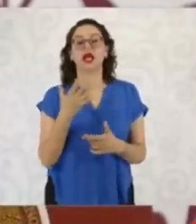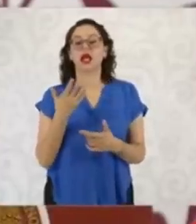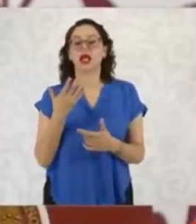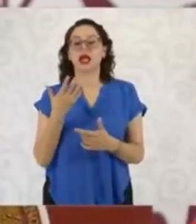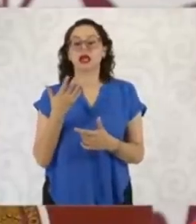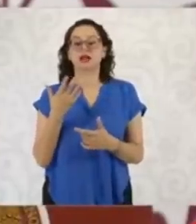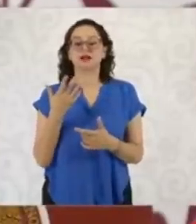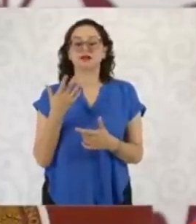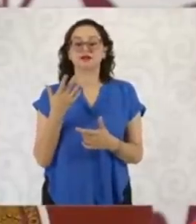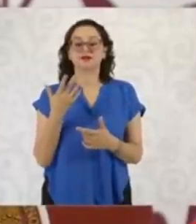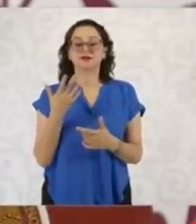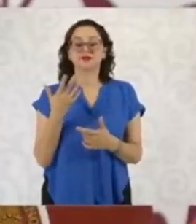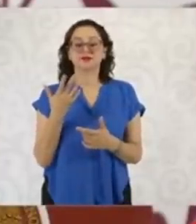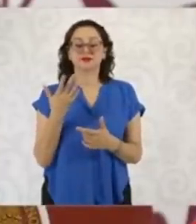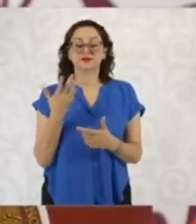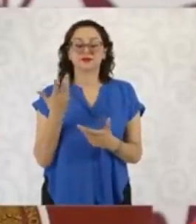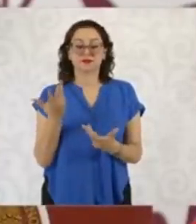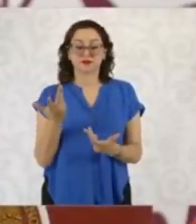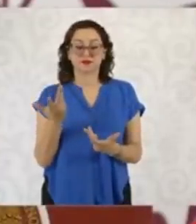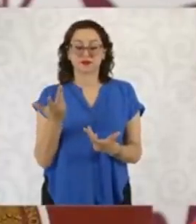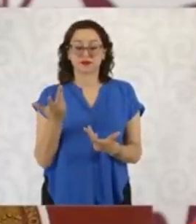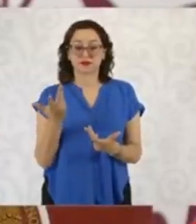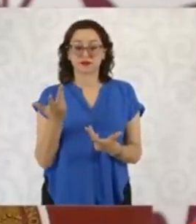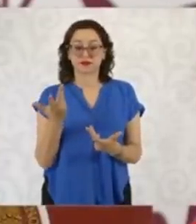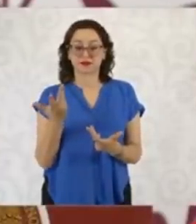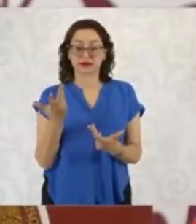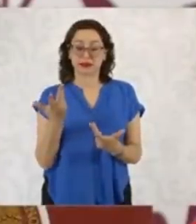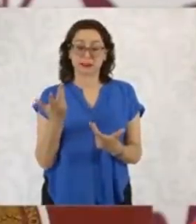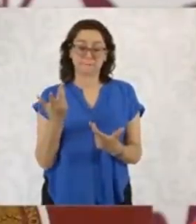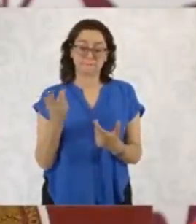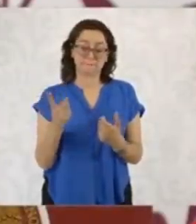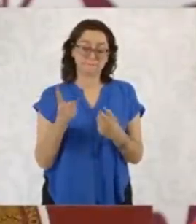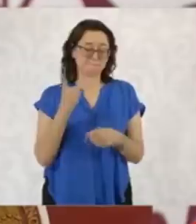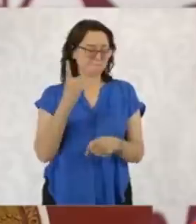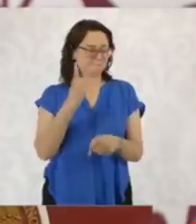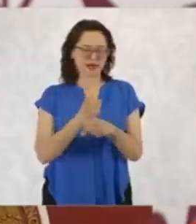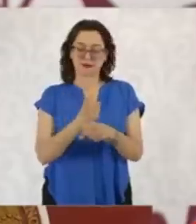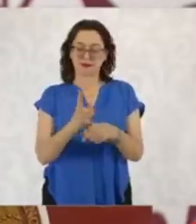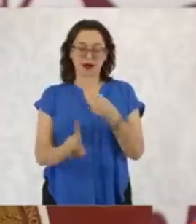lograr que una Corte Civil de Estados Unidos fuera